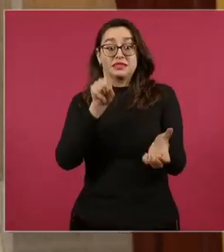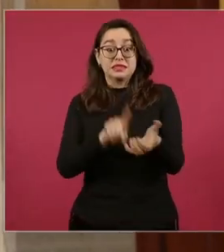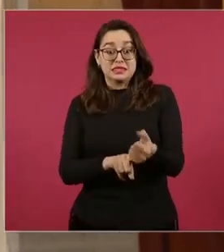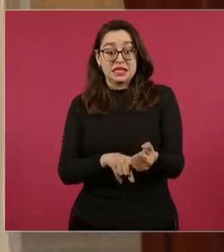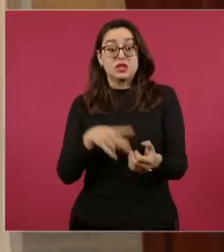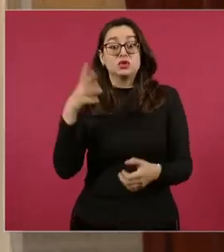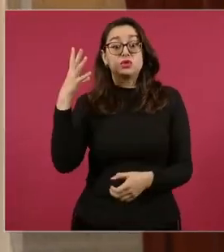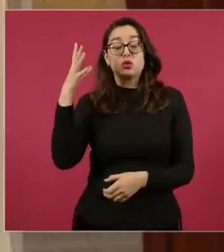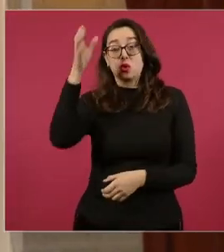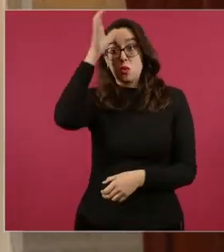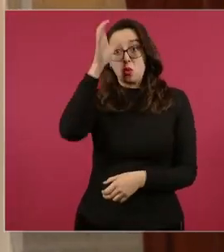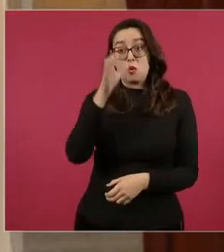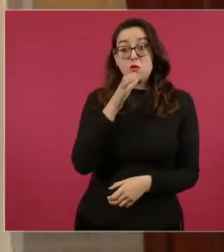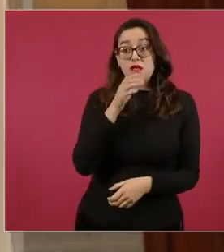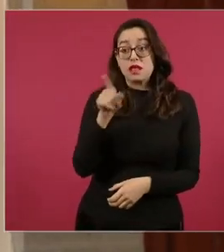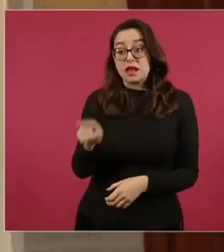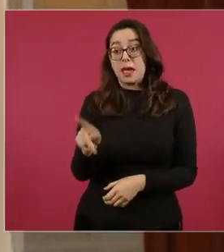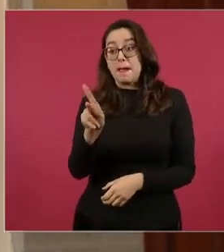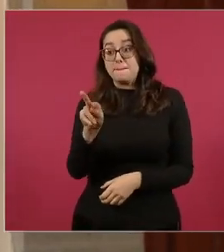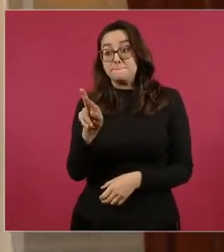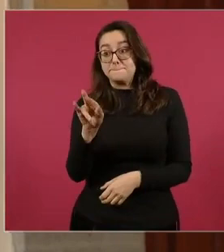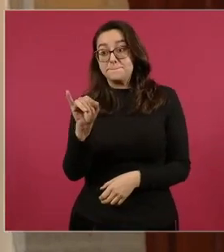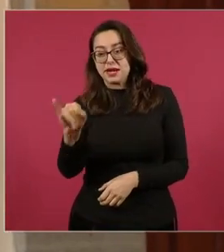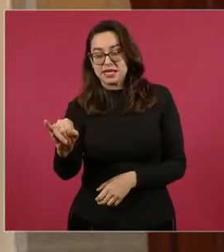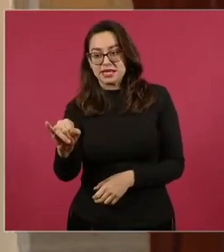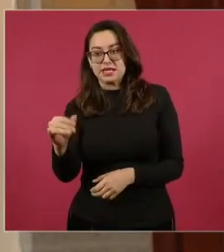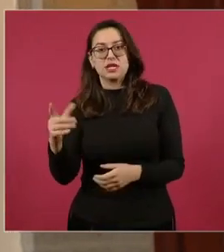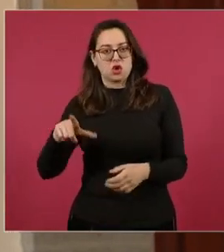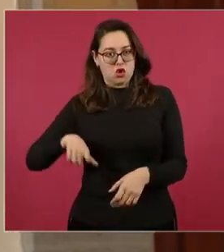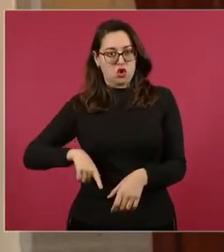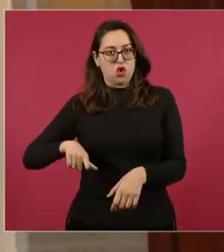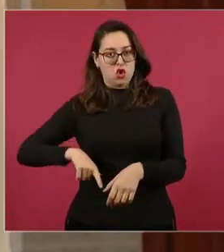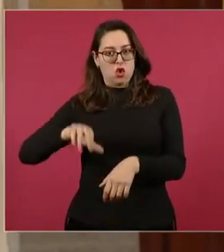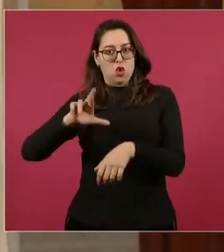Distritos locales. Le tenía que dar a Acuña.